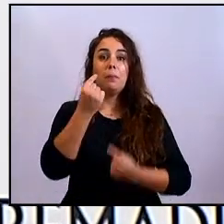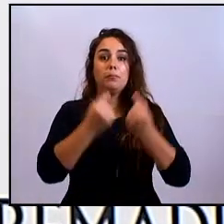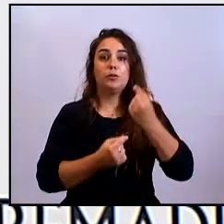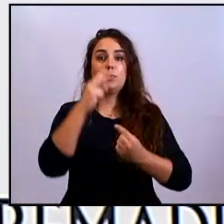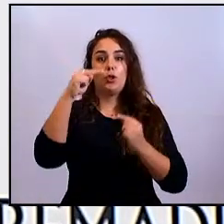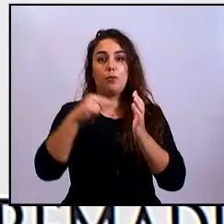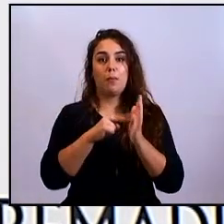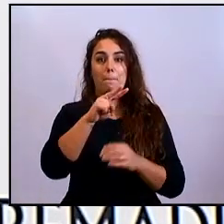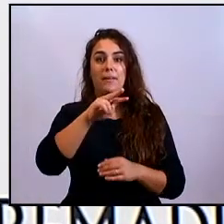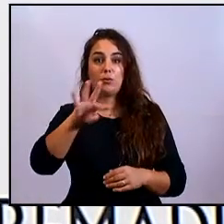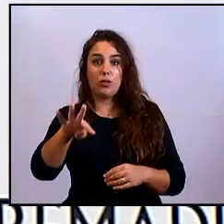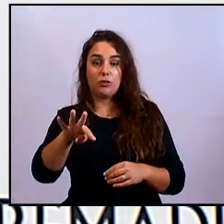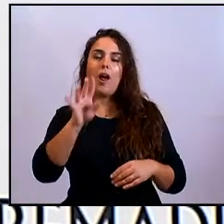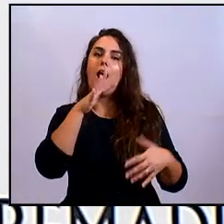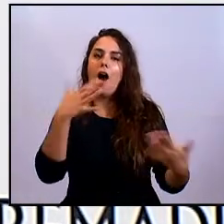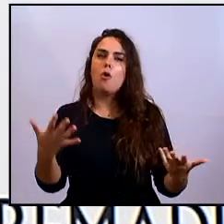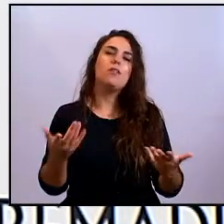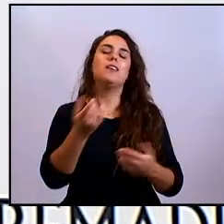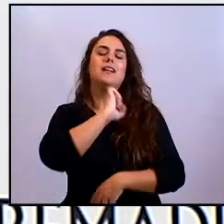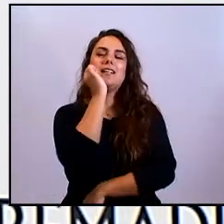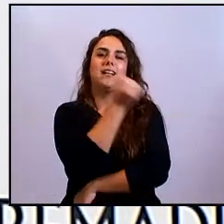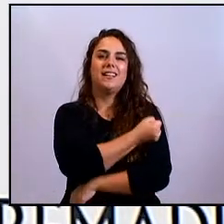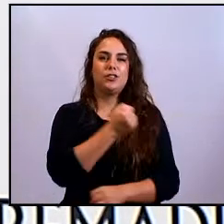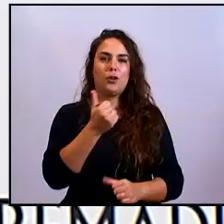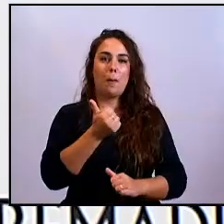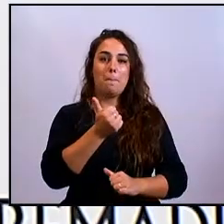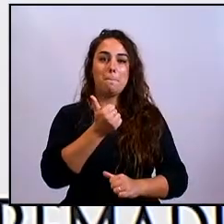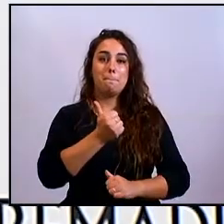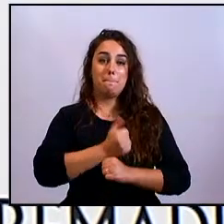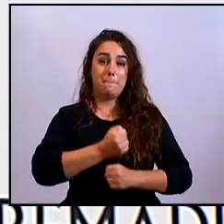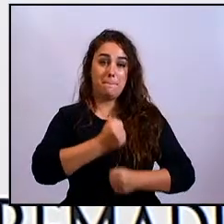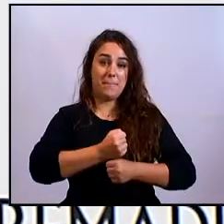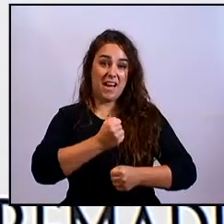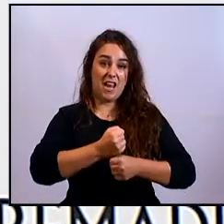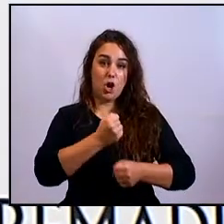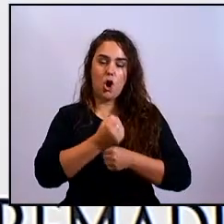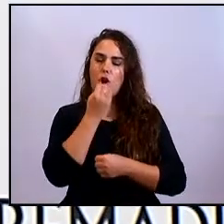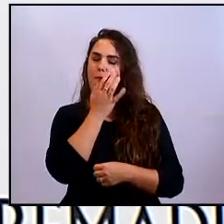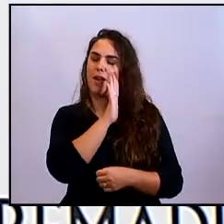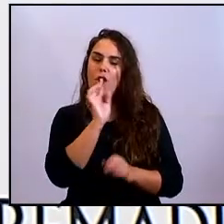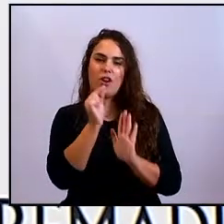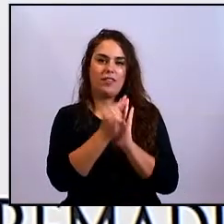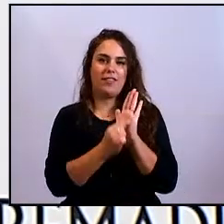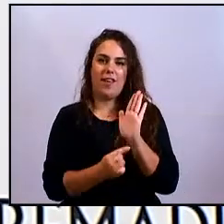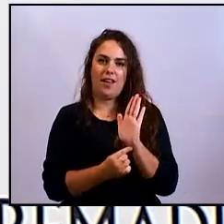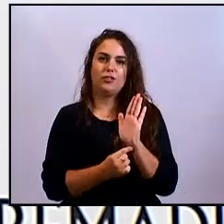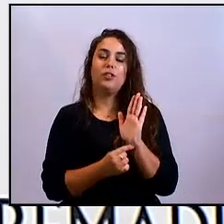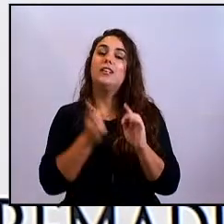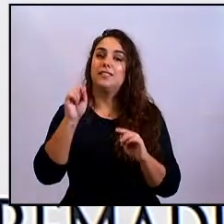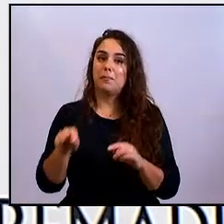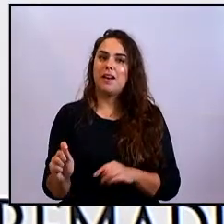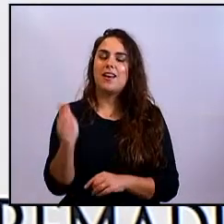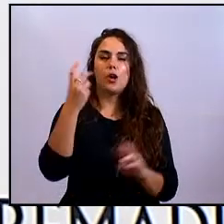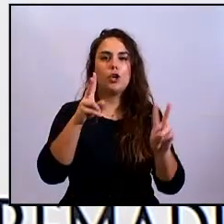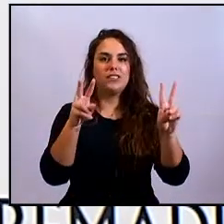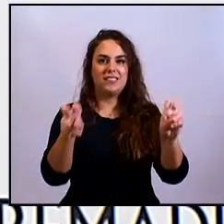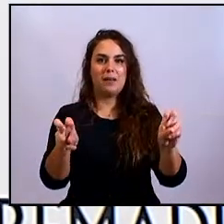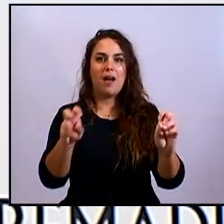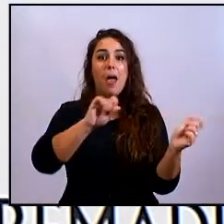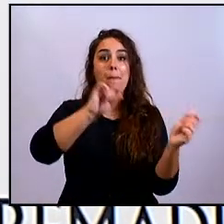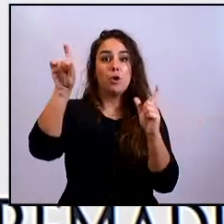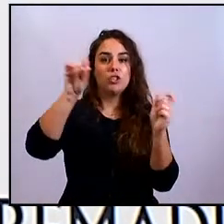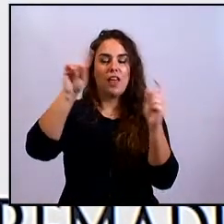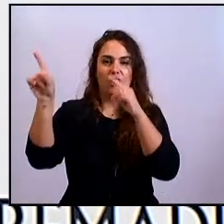Extremadura está registrando los mejores datos de empleo de su historia. Hemos cosechado también cifras récord en materia de